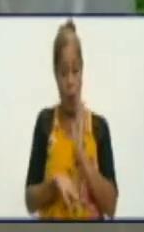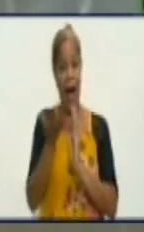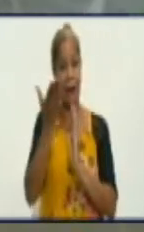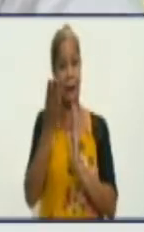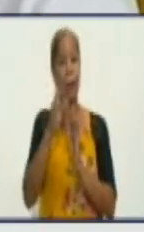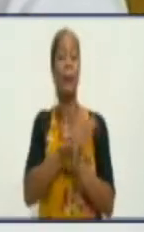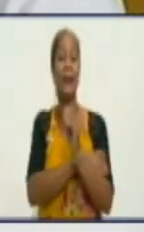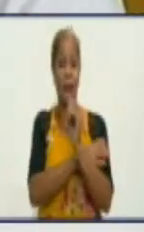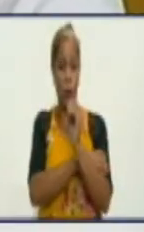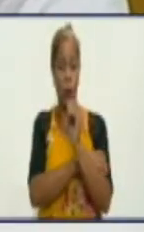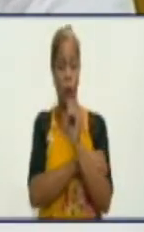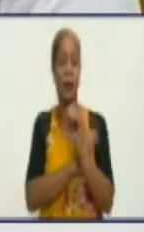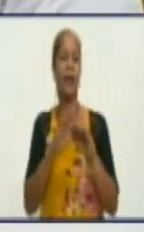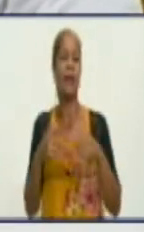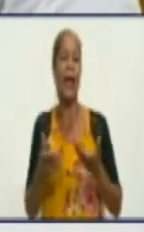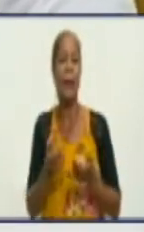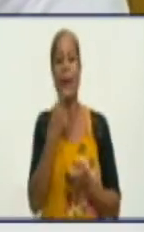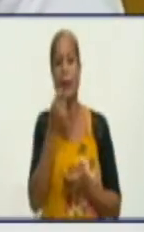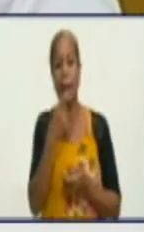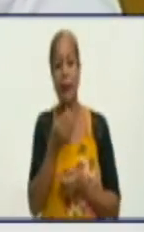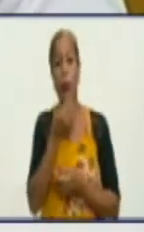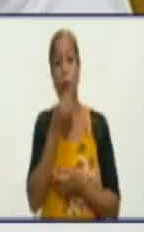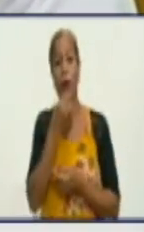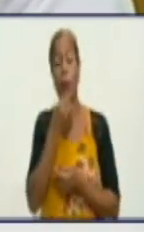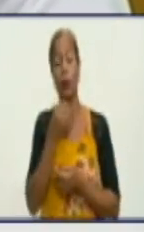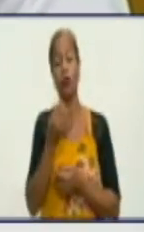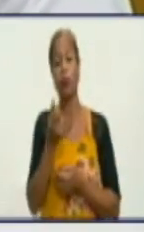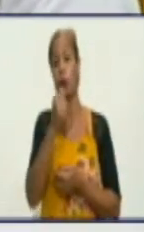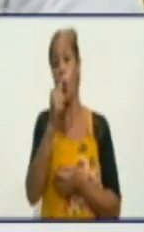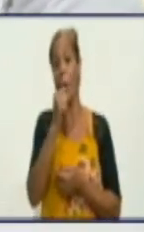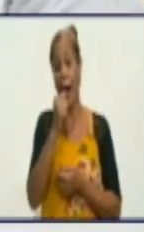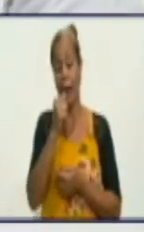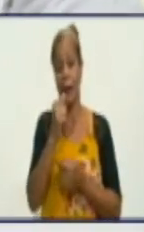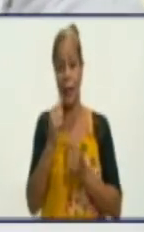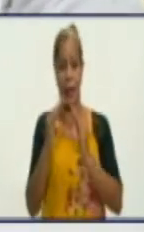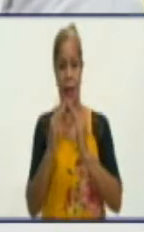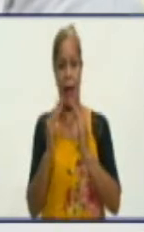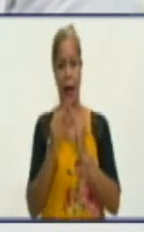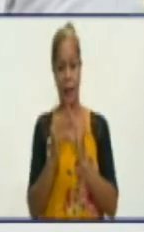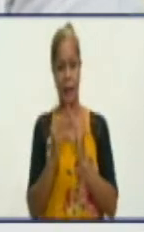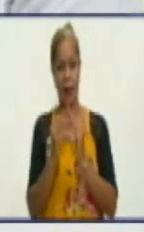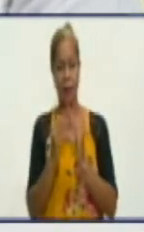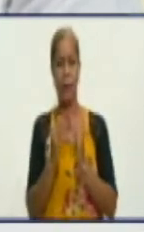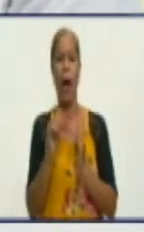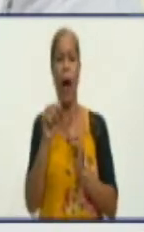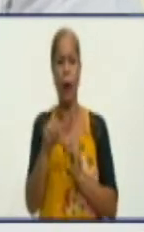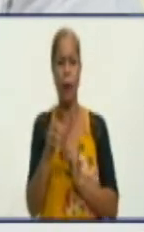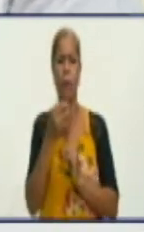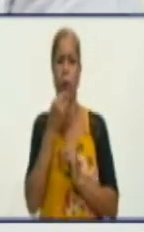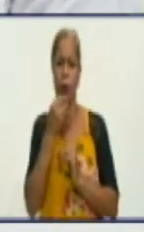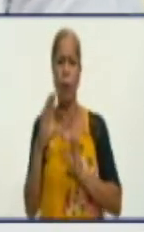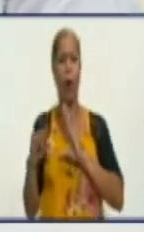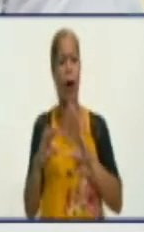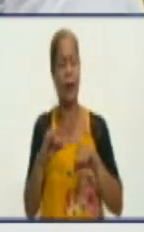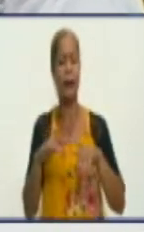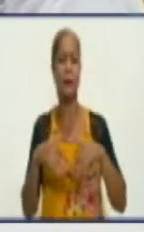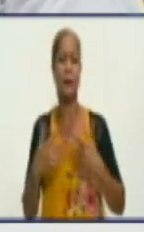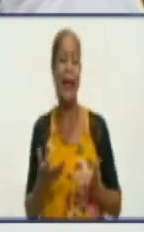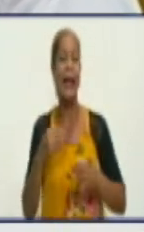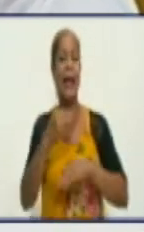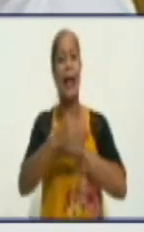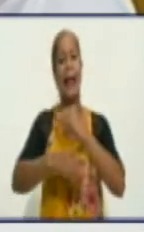ahí también, aparte de la medicina natural, que existen estas tinturas, que existen las plantas. Vamos a agregar sobre todo el cambio que tiene que hacer